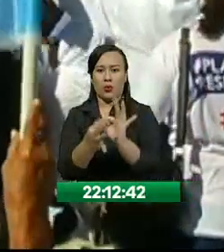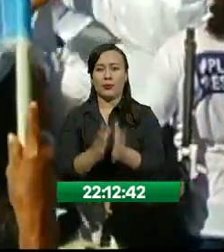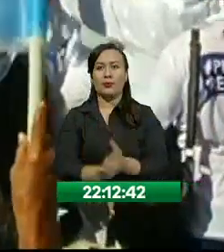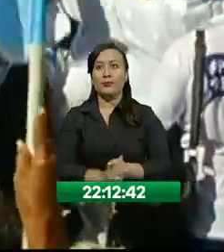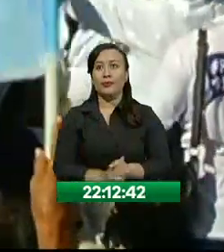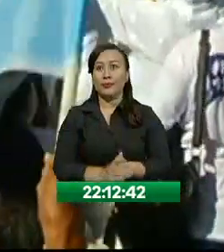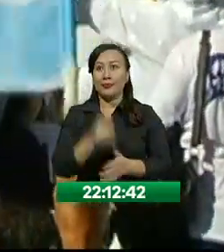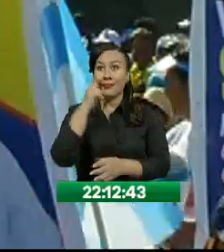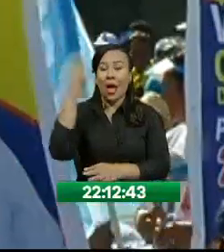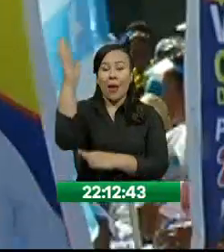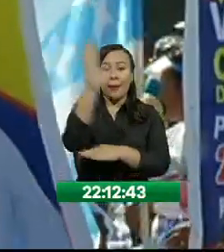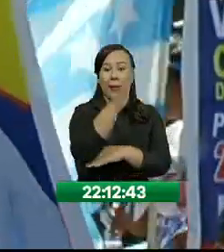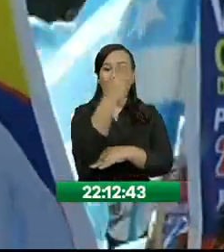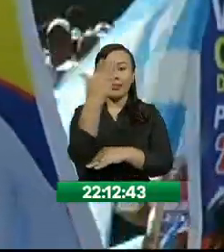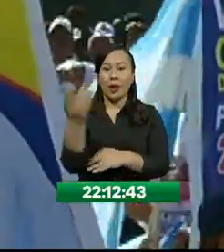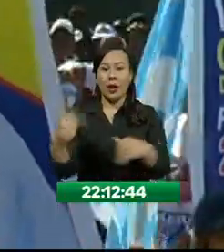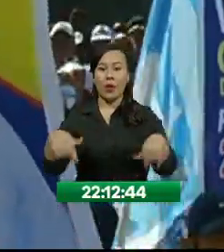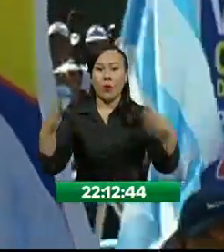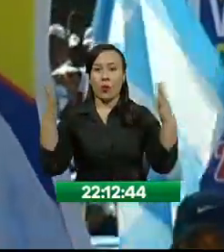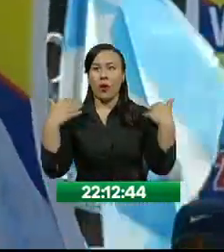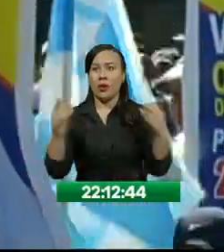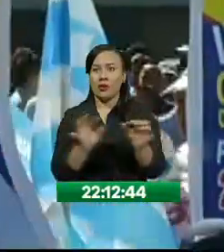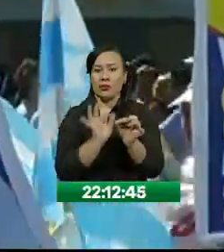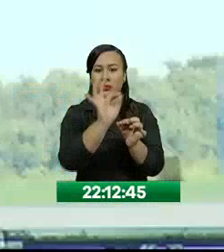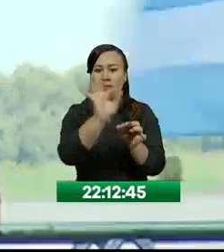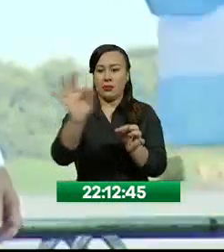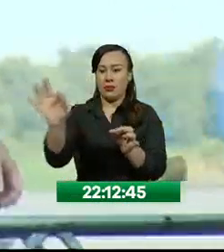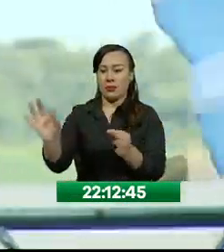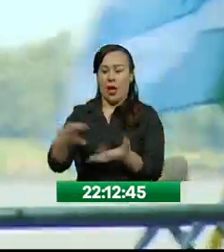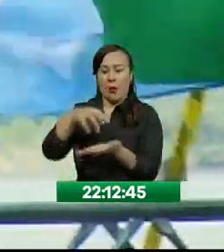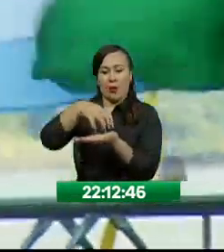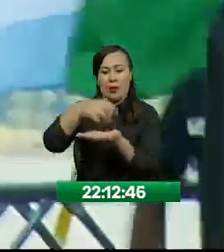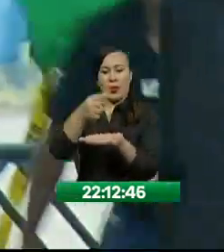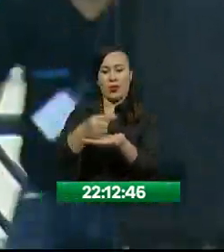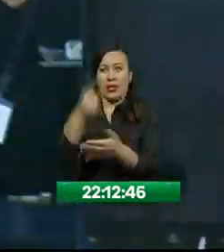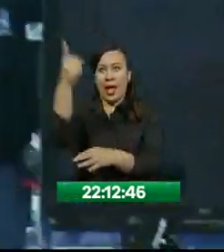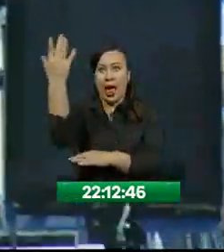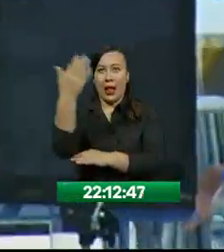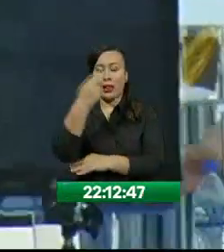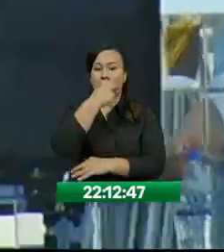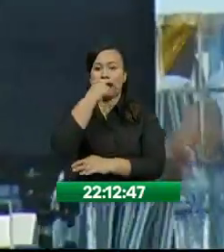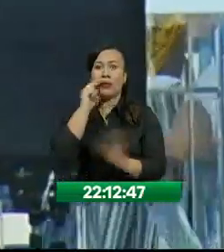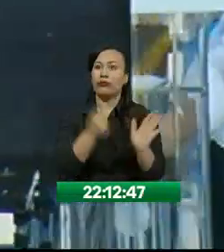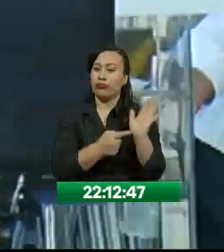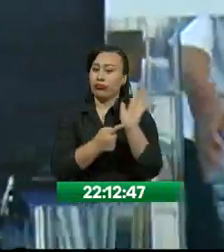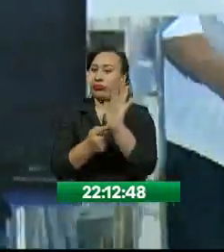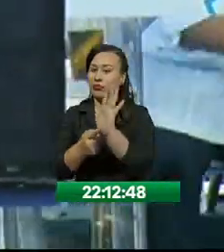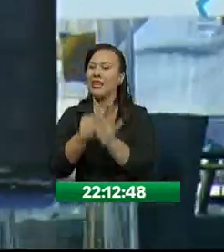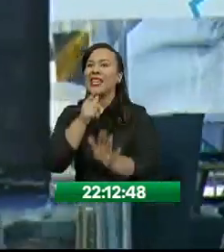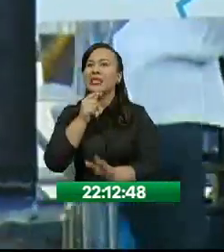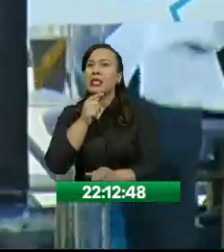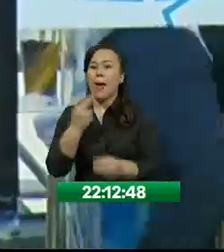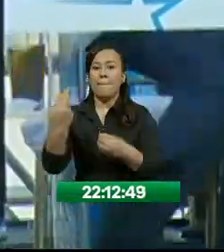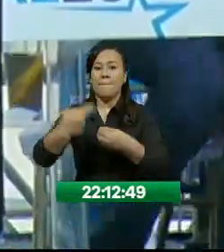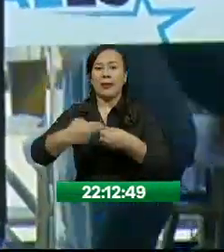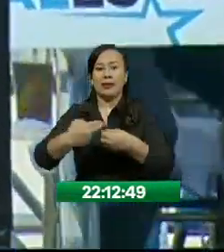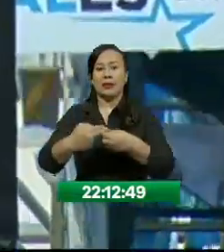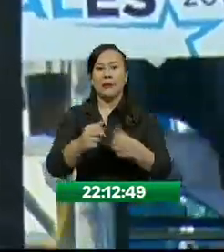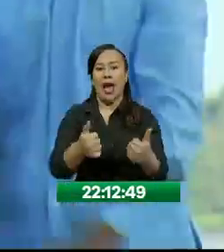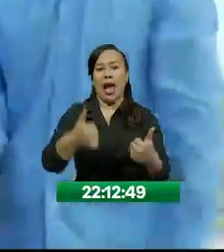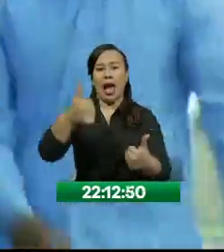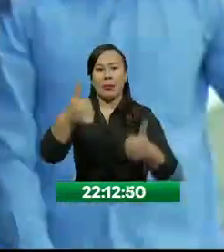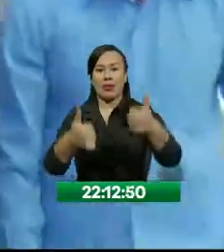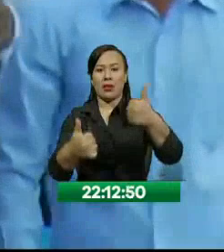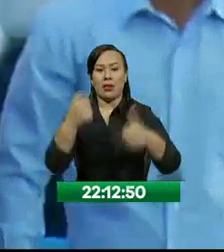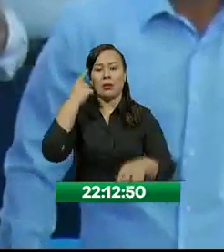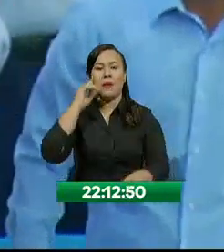Agitando banderas de Guayaquil y de cada uno de los cantones guayacenses, el alcalde Jaime Lebot presentó oficialmente al candidato por la prefectura